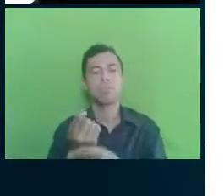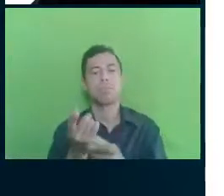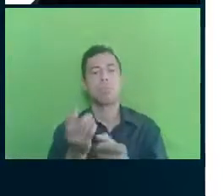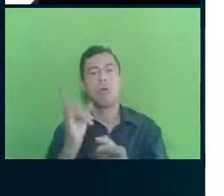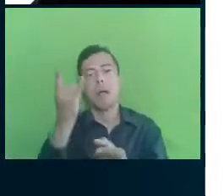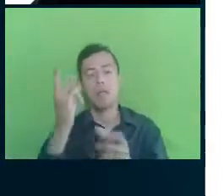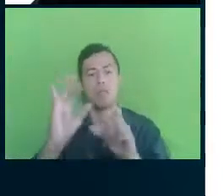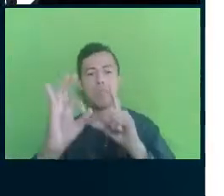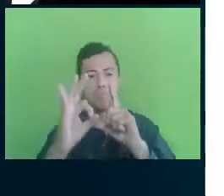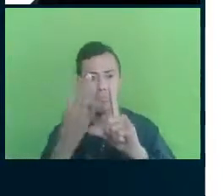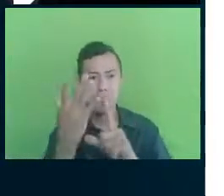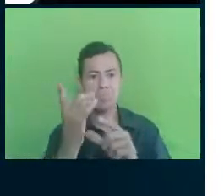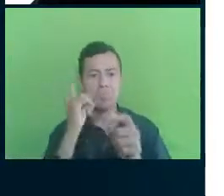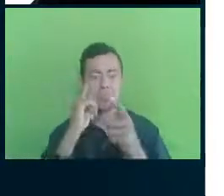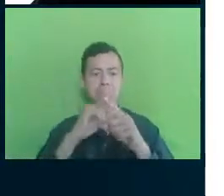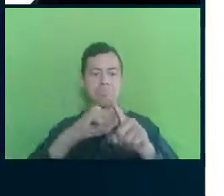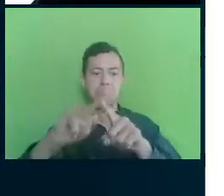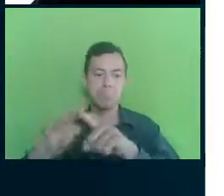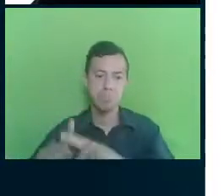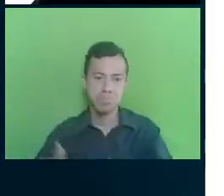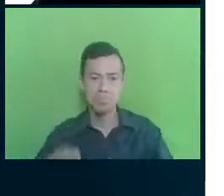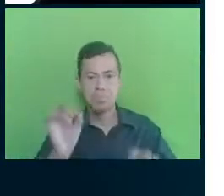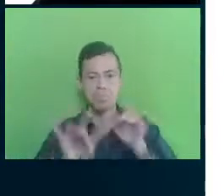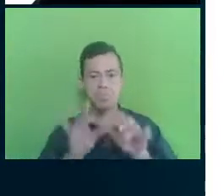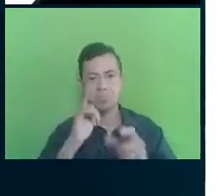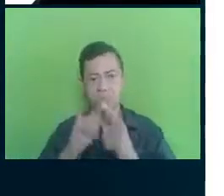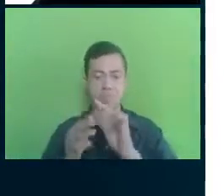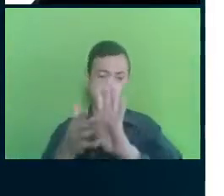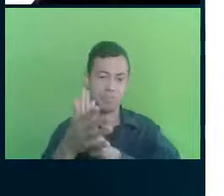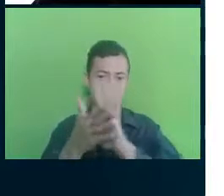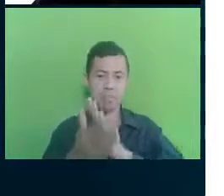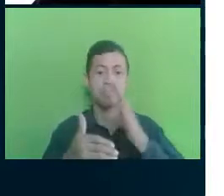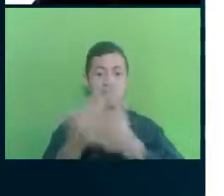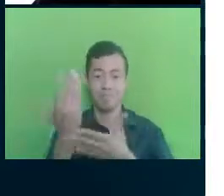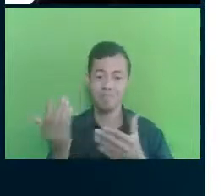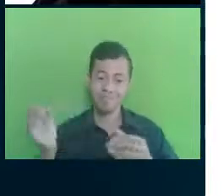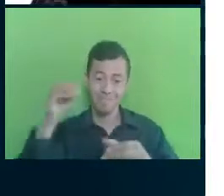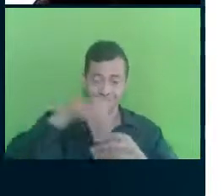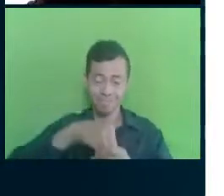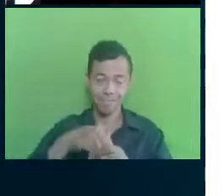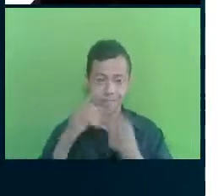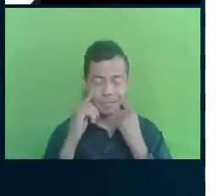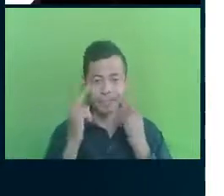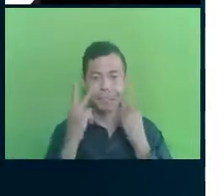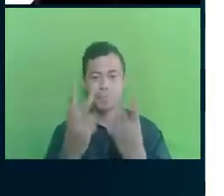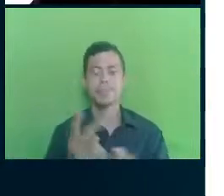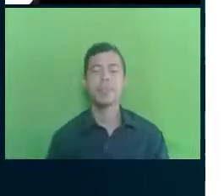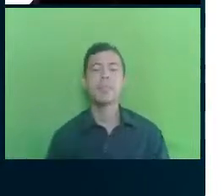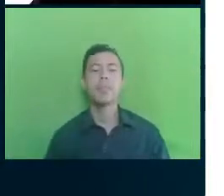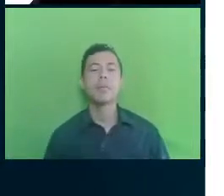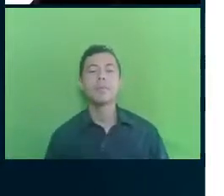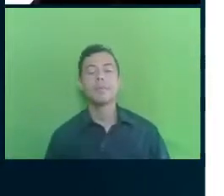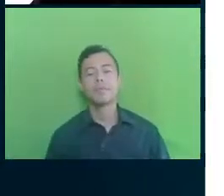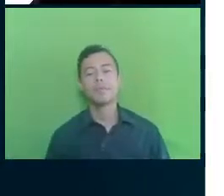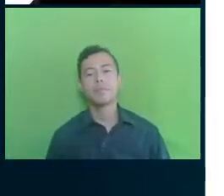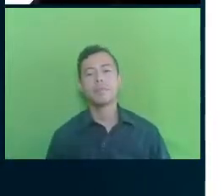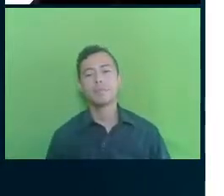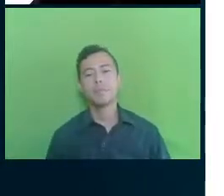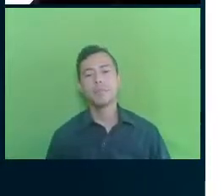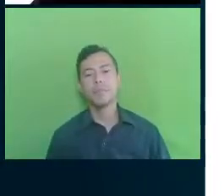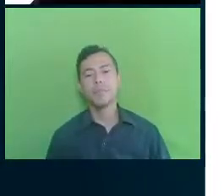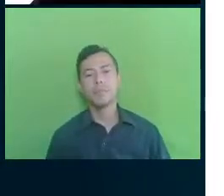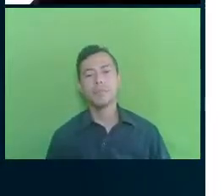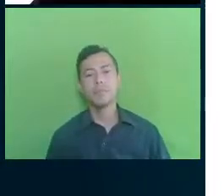inclusive no digital, le va a generar algún tipo de sentido para comenzar a integrar esos servicios. Primer producto o servicio que nosotros tenemos es